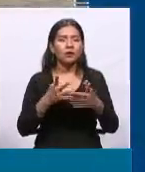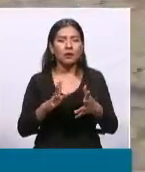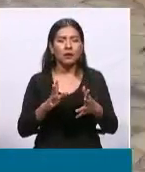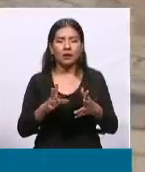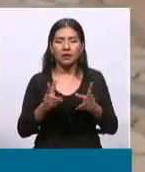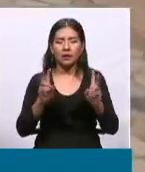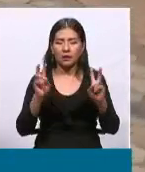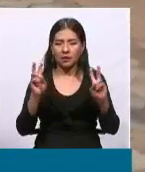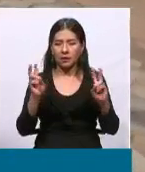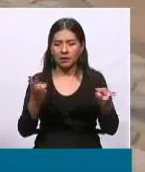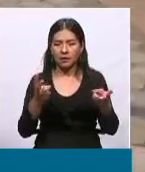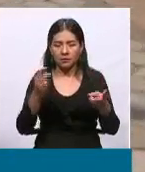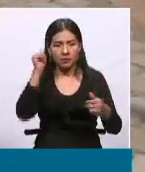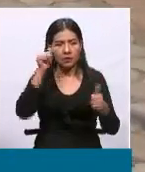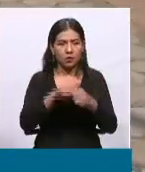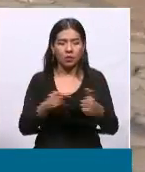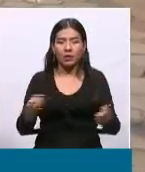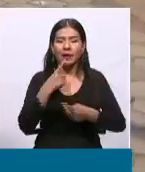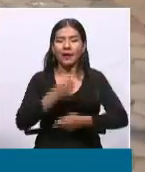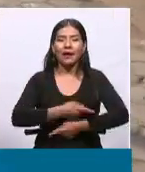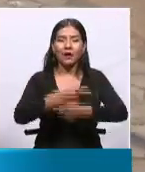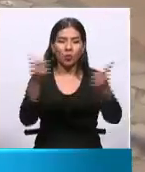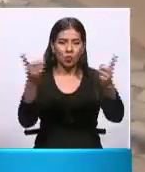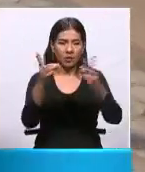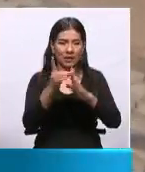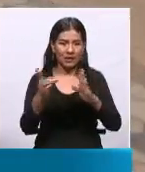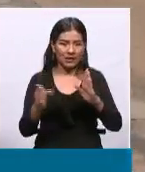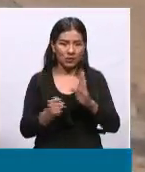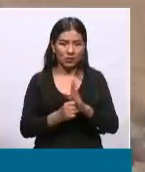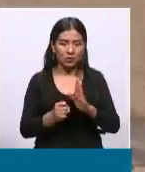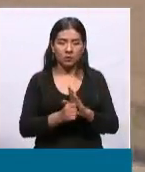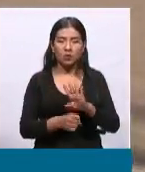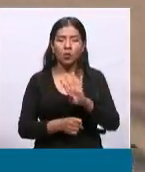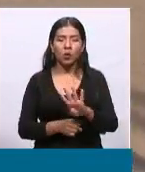se anunció el decreto Supremo